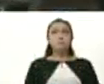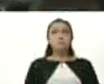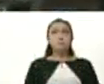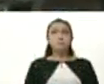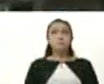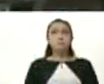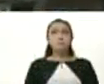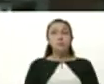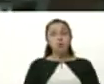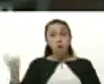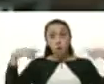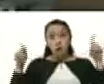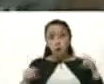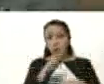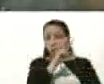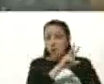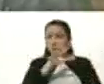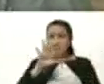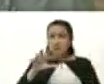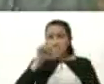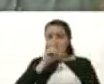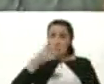Cuando cumplimos 25 años,